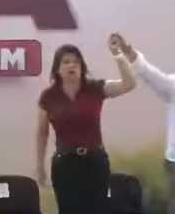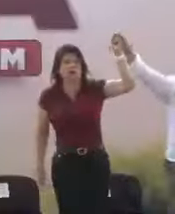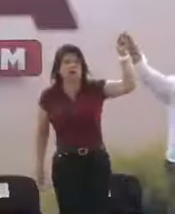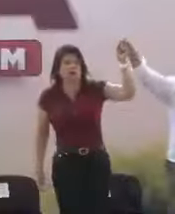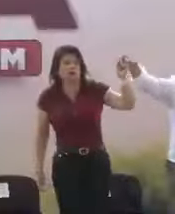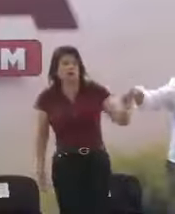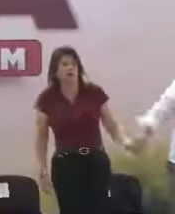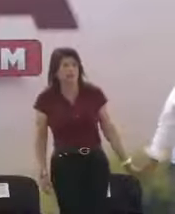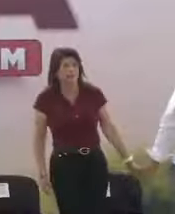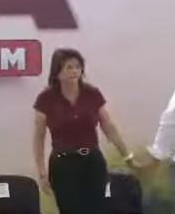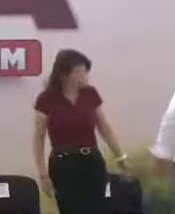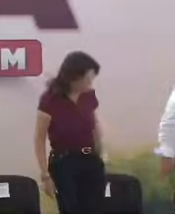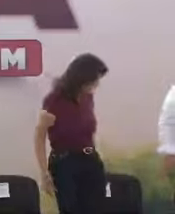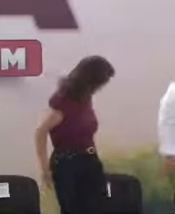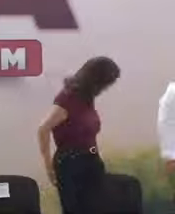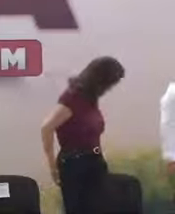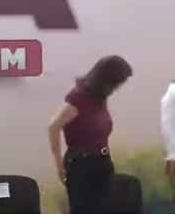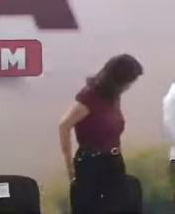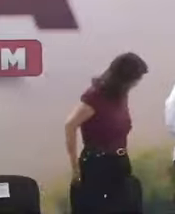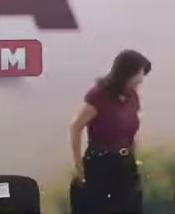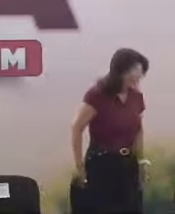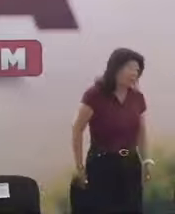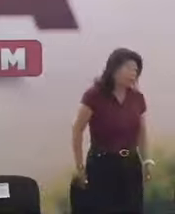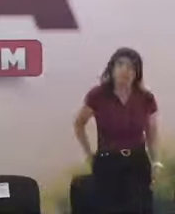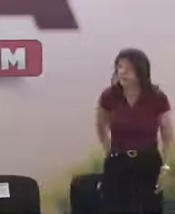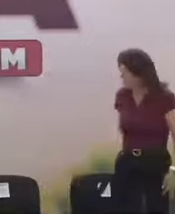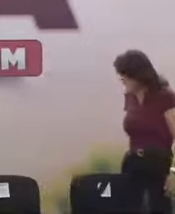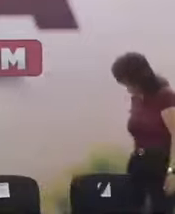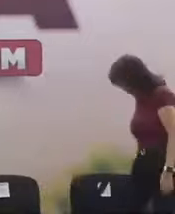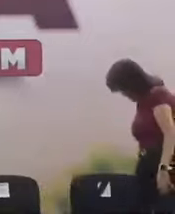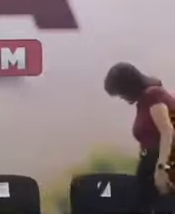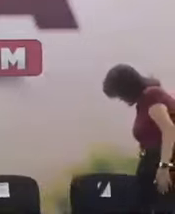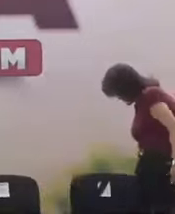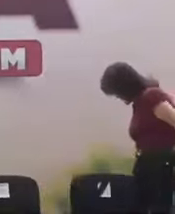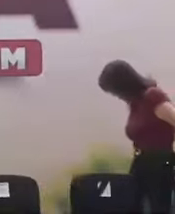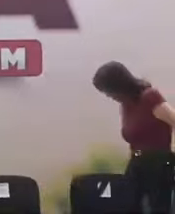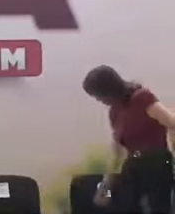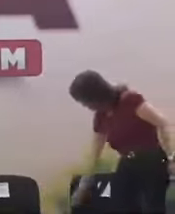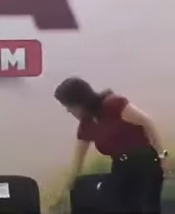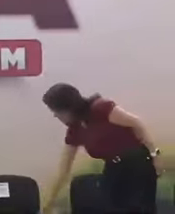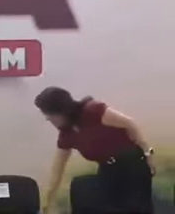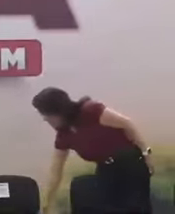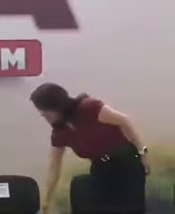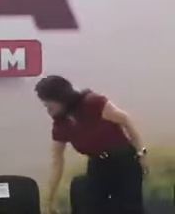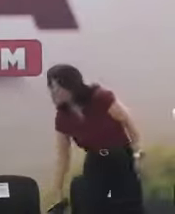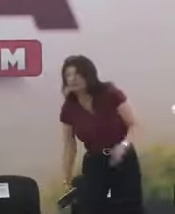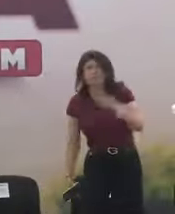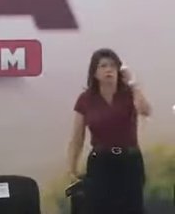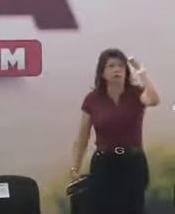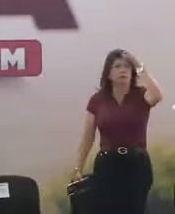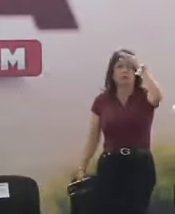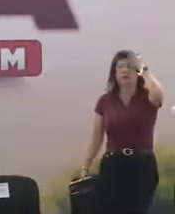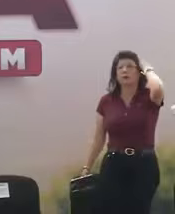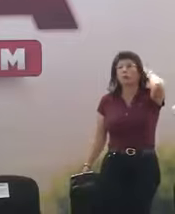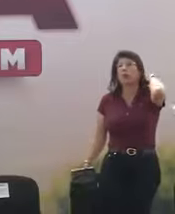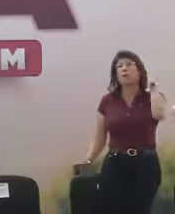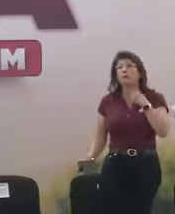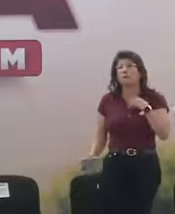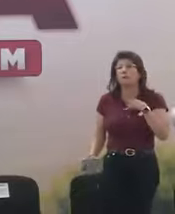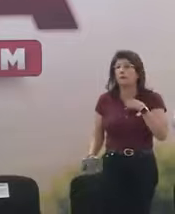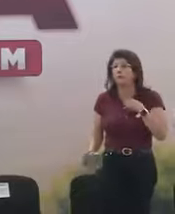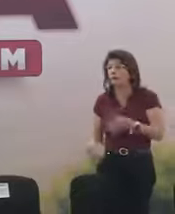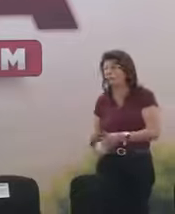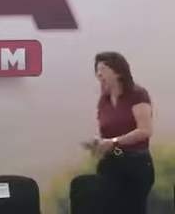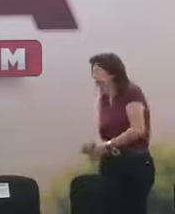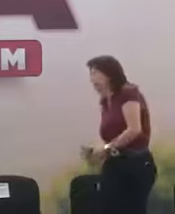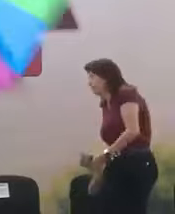Pues entonces vamos a ganar. ¿Estamos listos? ¿Estamos listas? ¿Estamos más unidos que nunca? Y estamos